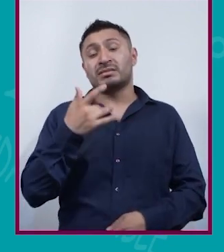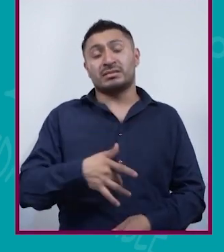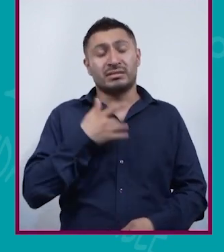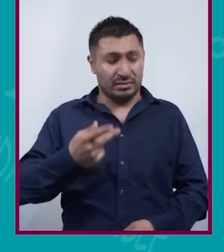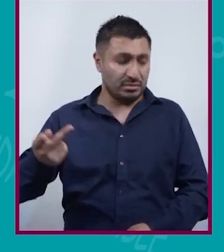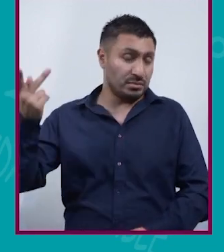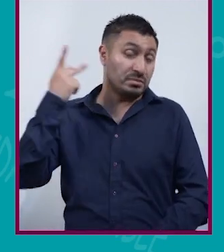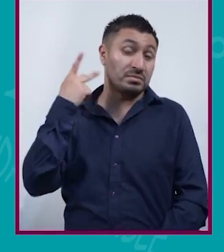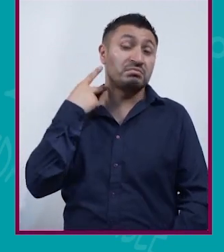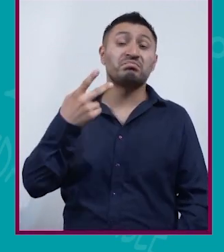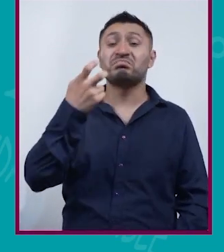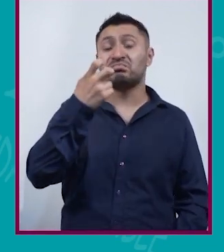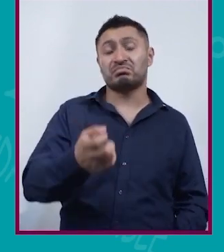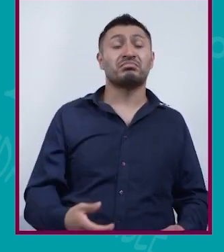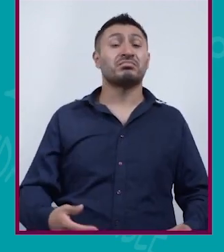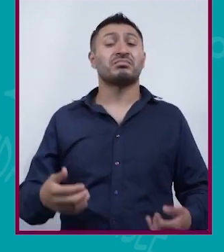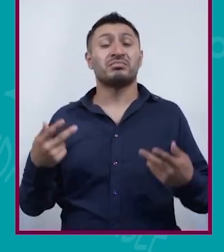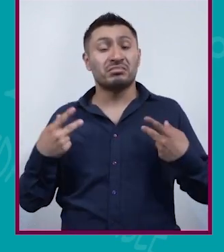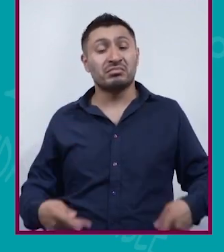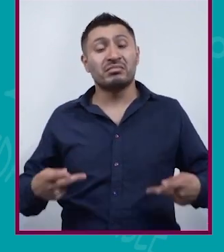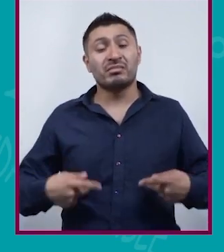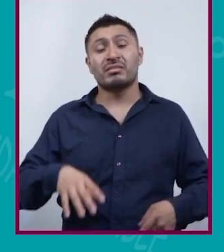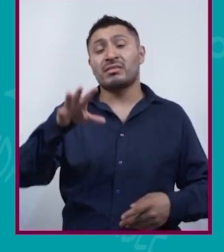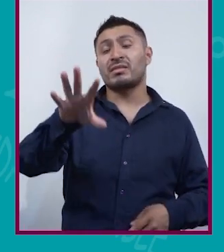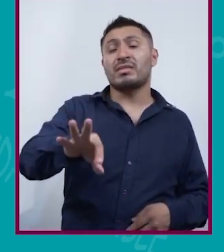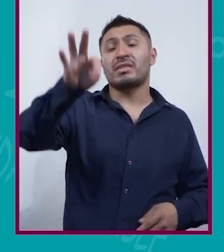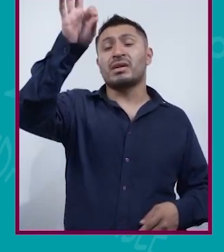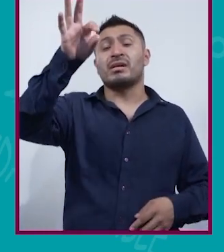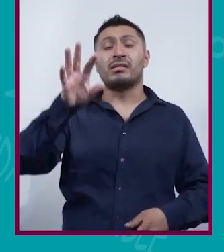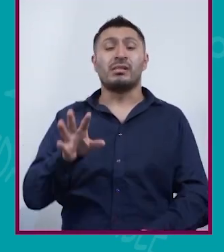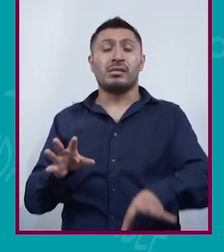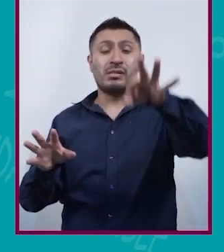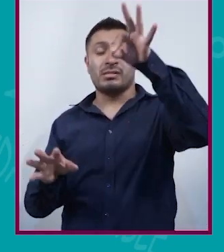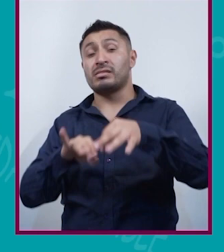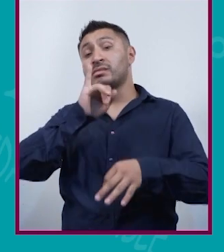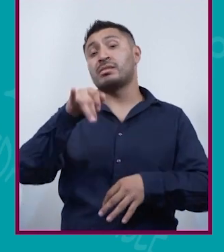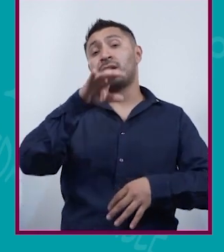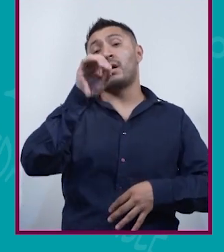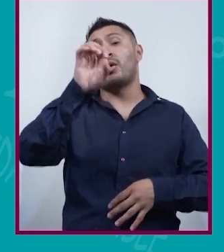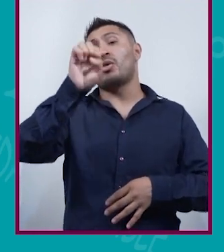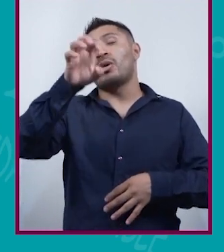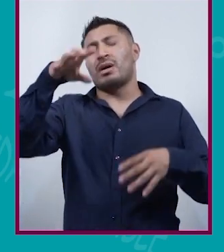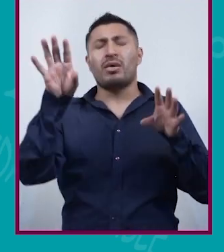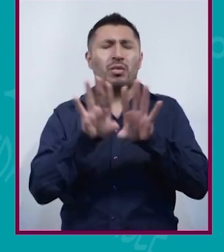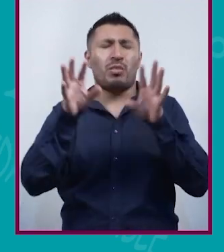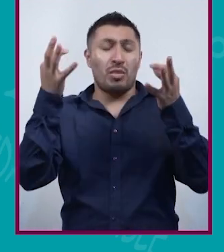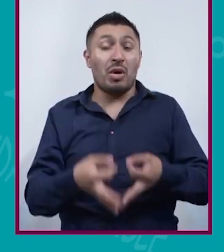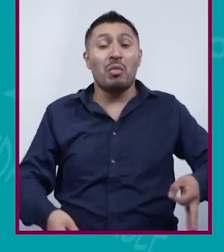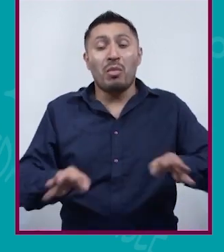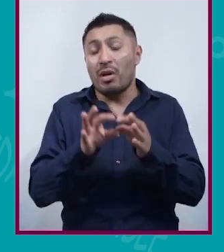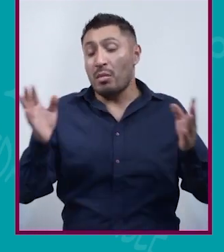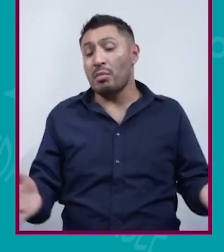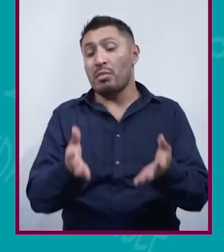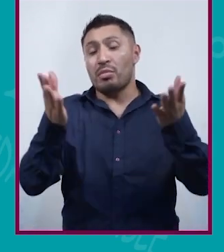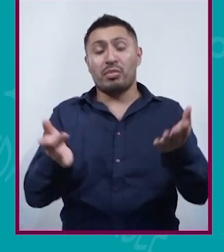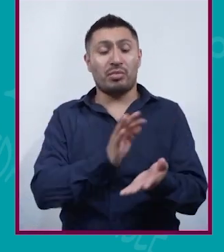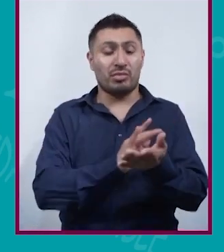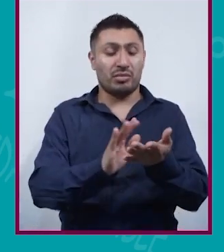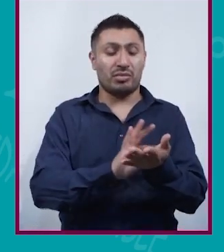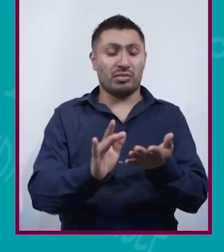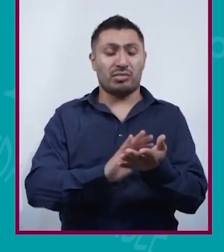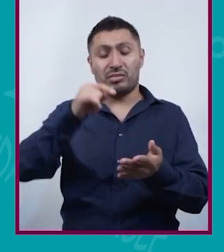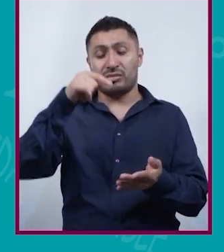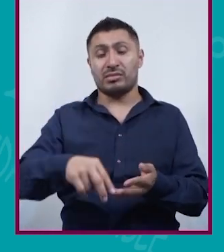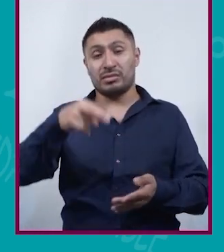sensibles políticamente, ciudadanos que leyeran. José Vasconcelos es el gran promotor de la lectura